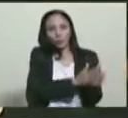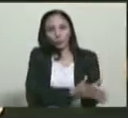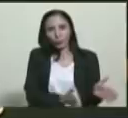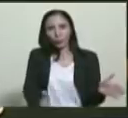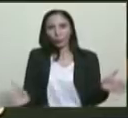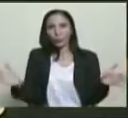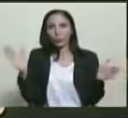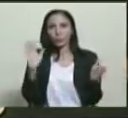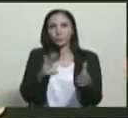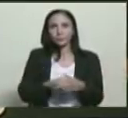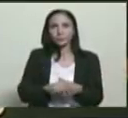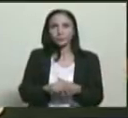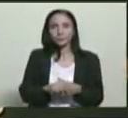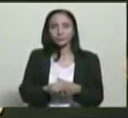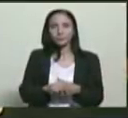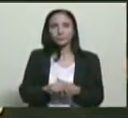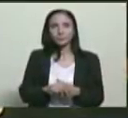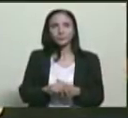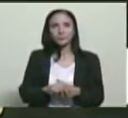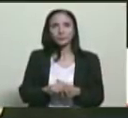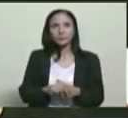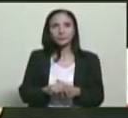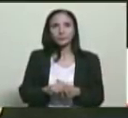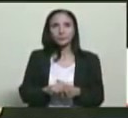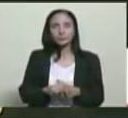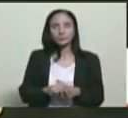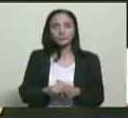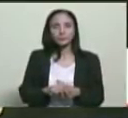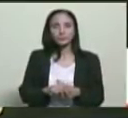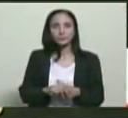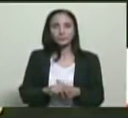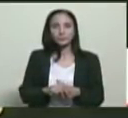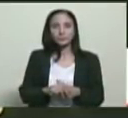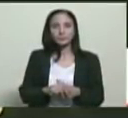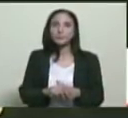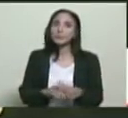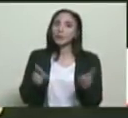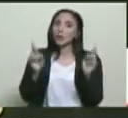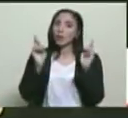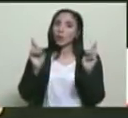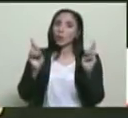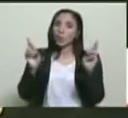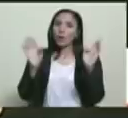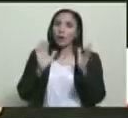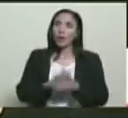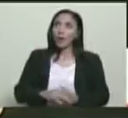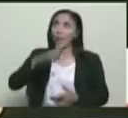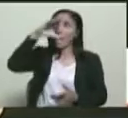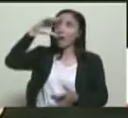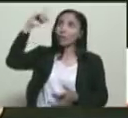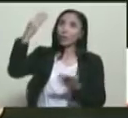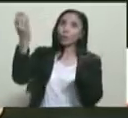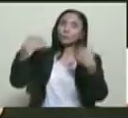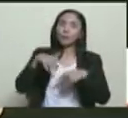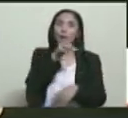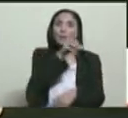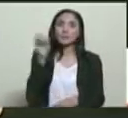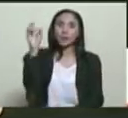¿Ah? Yo le pido a Dios, ojalá, que me cumpla esta petición para ver si puedo vivir